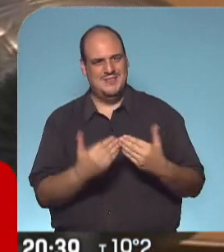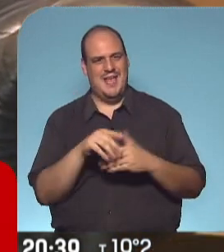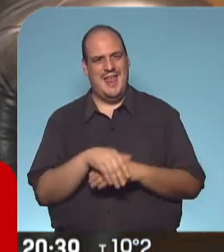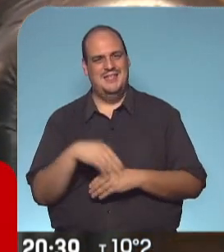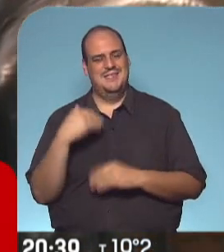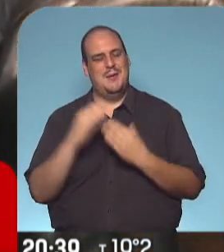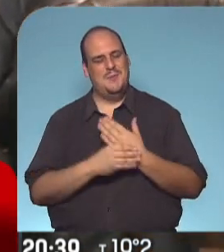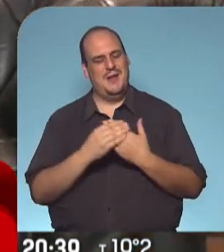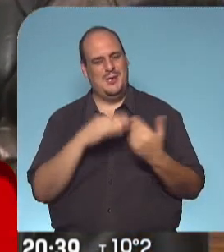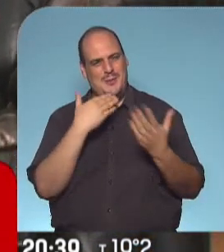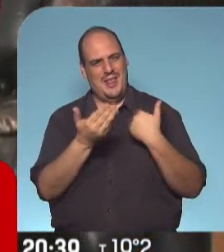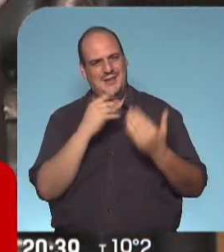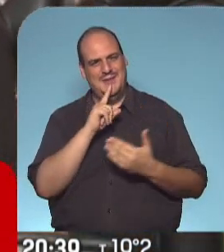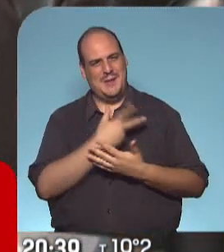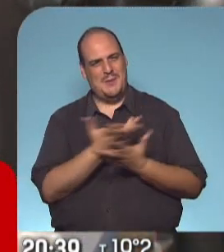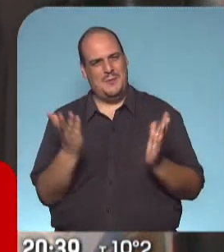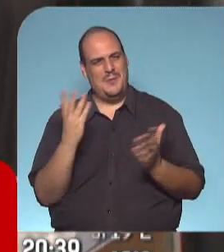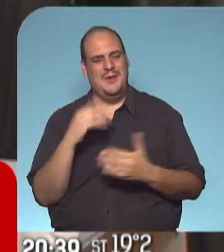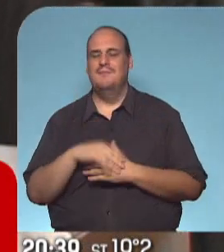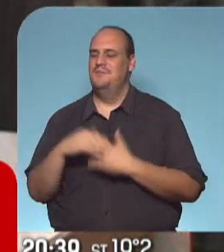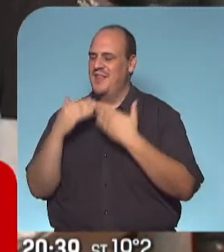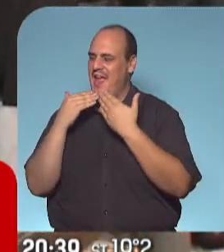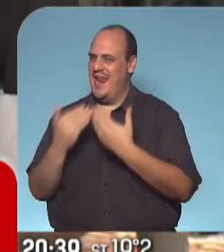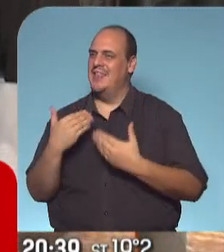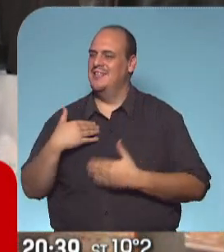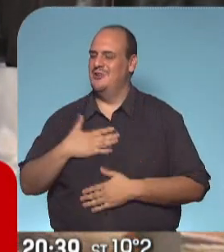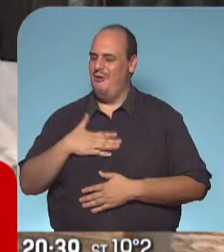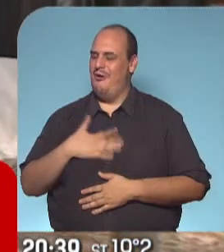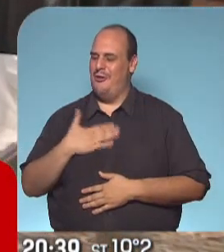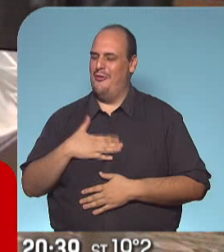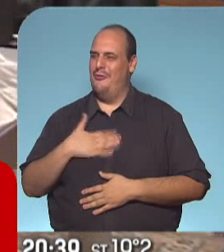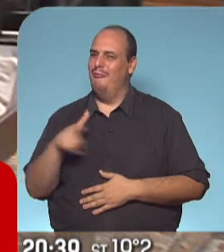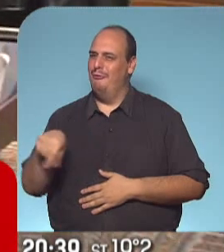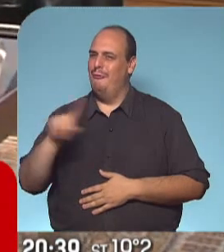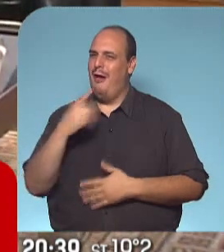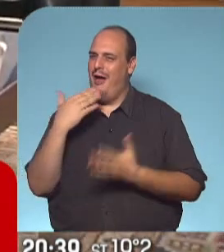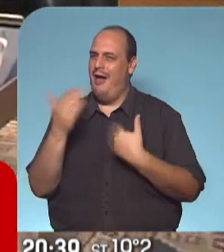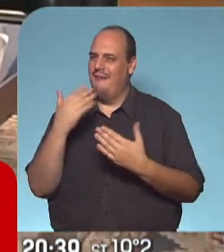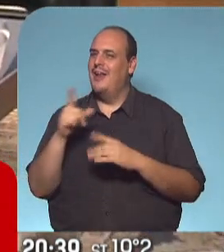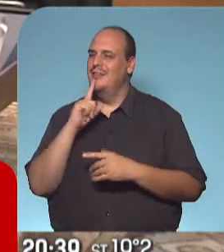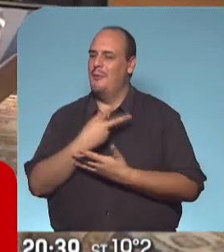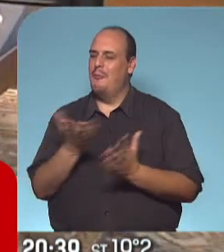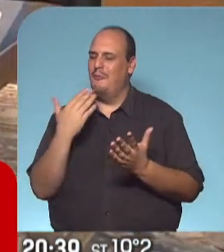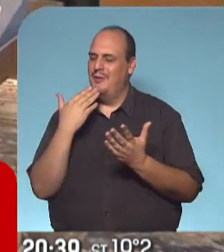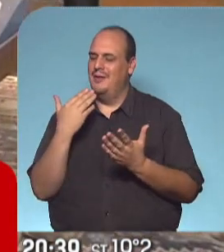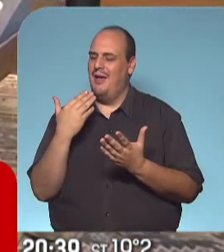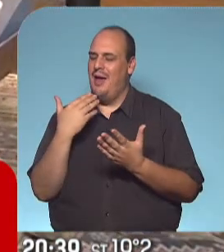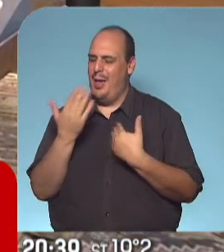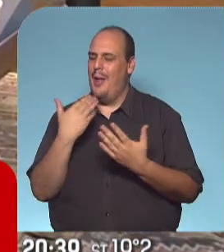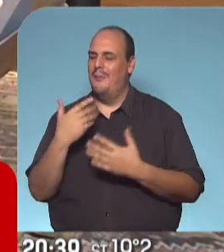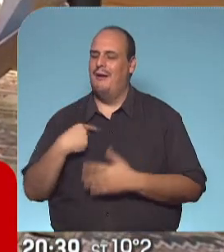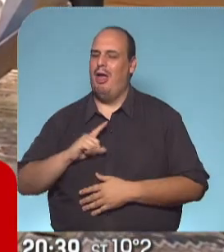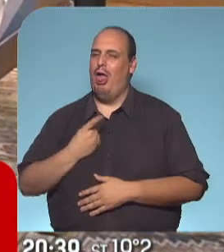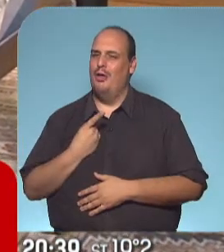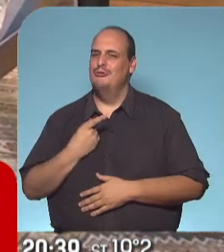esta entrevista con la televisión pública. Gracias, el placer es mío, es un gusto hablar con ustedes y con la televisión pública y bueno, en todo el